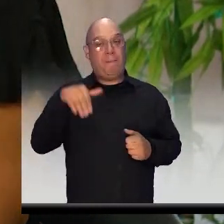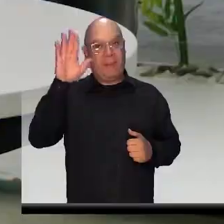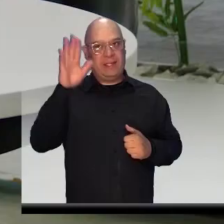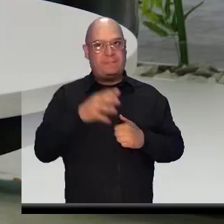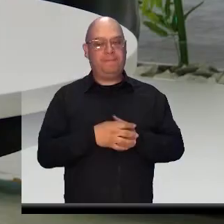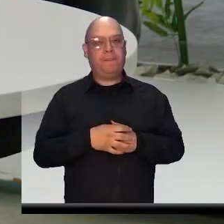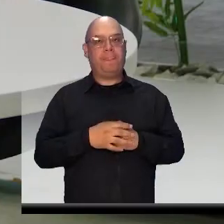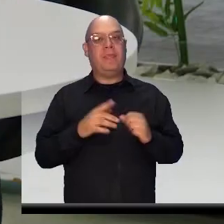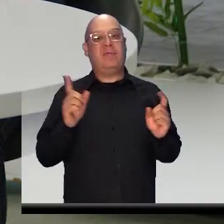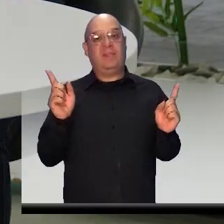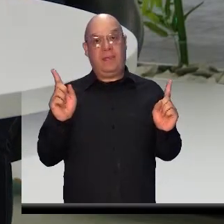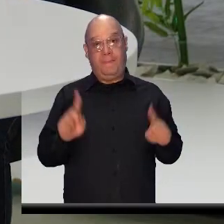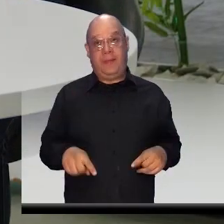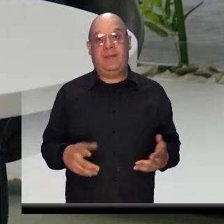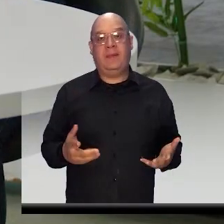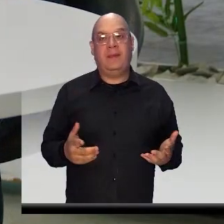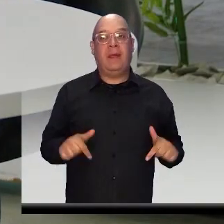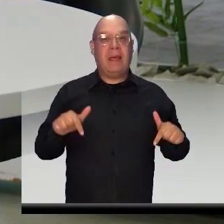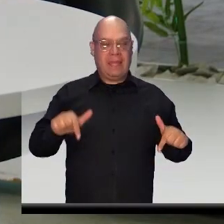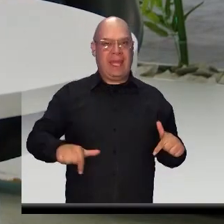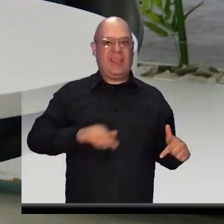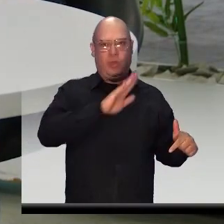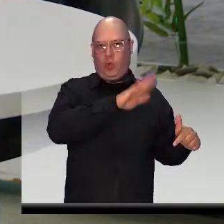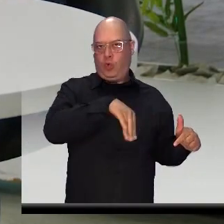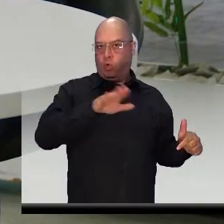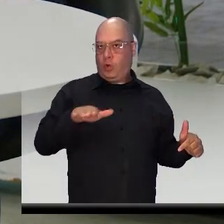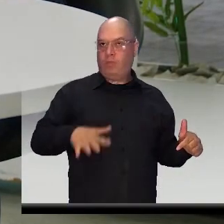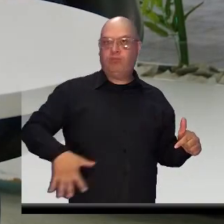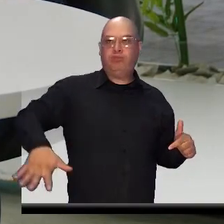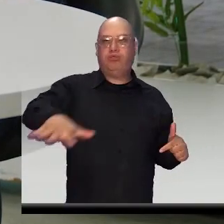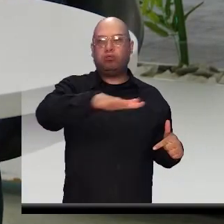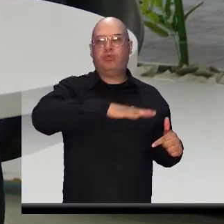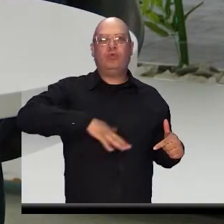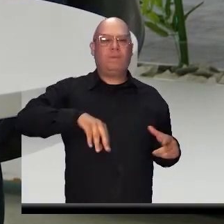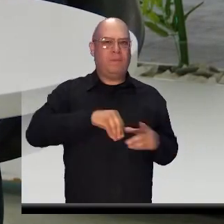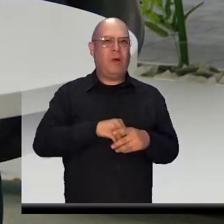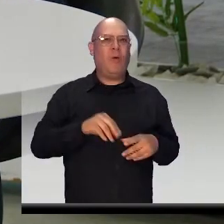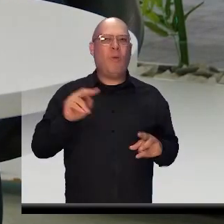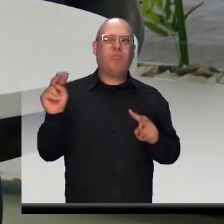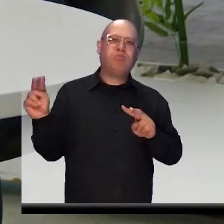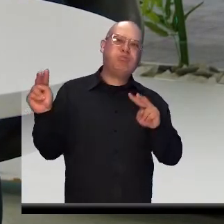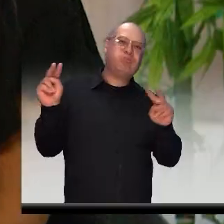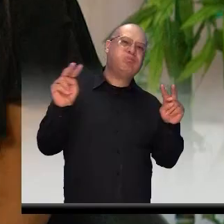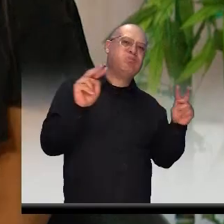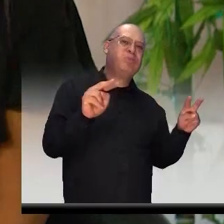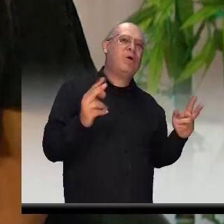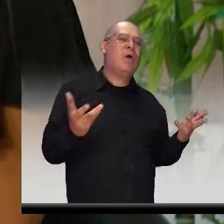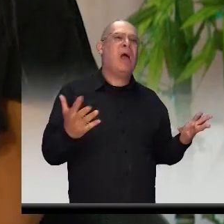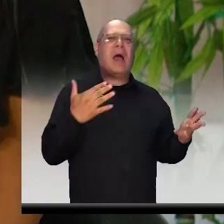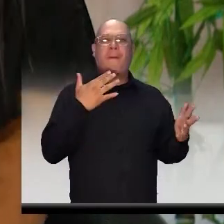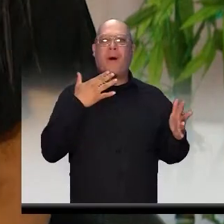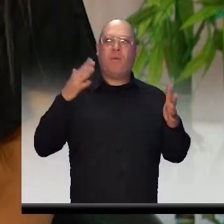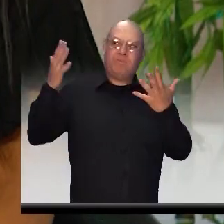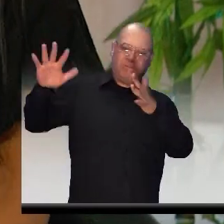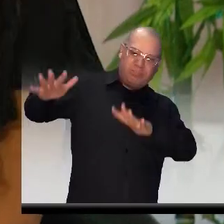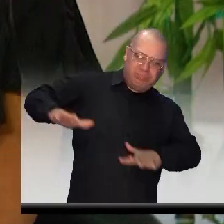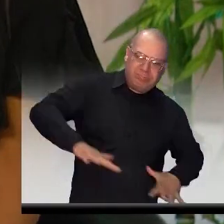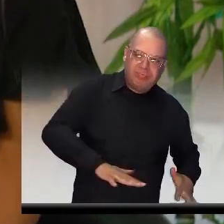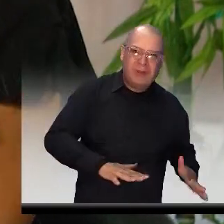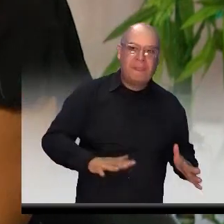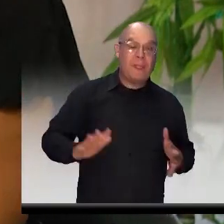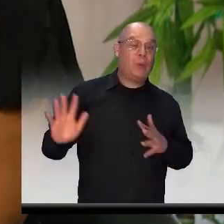adicionalmente, digamos, aquí en el departamento de Antioquia vemos constantemente cómo eventos como movimientos en masa,